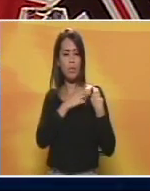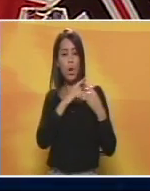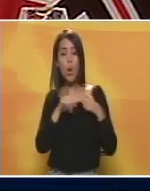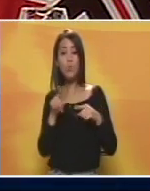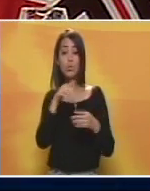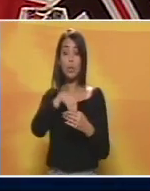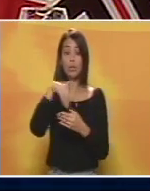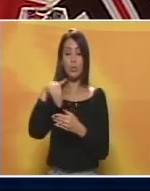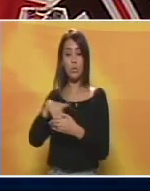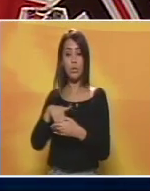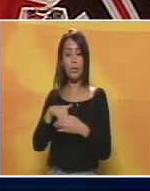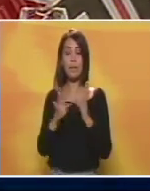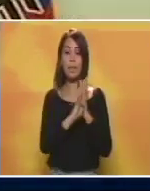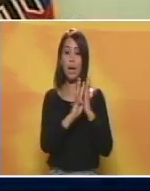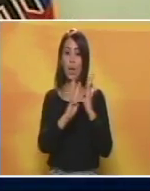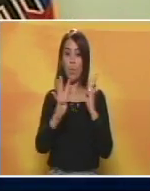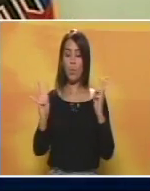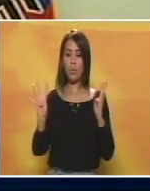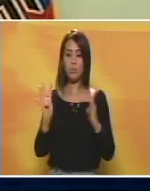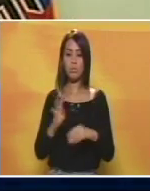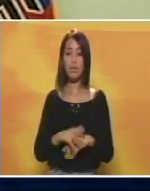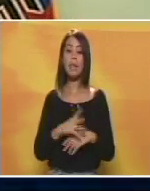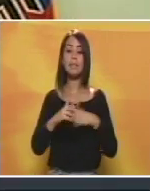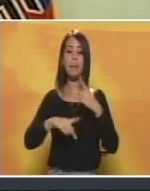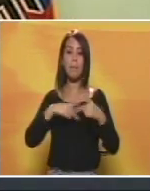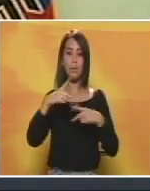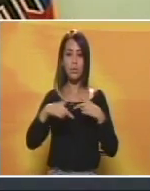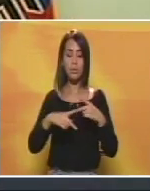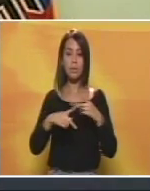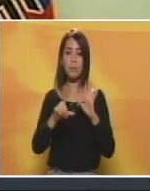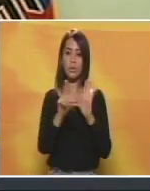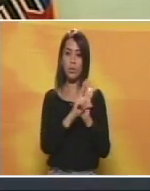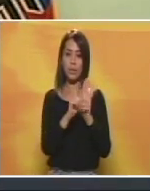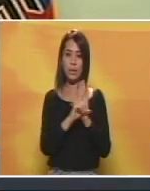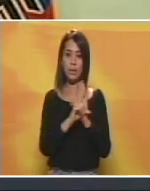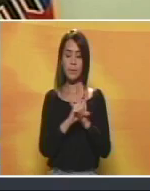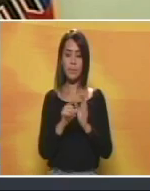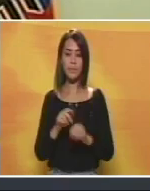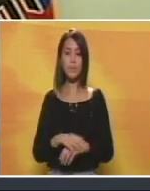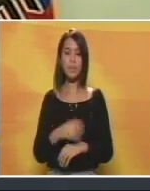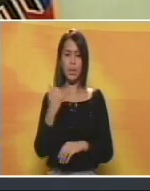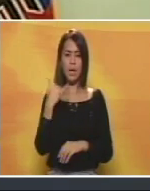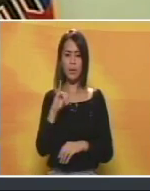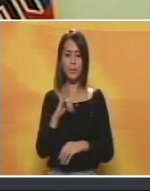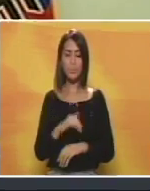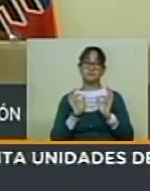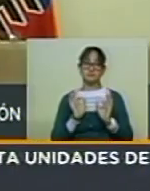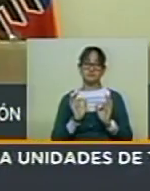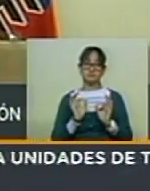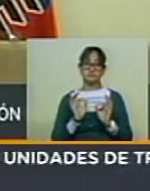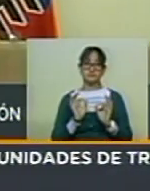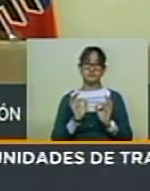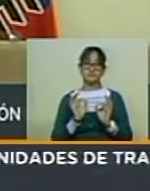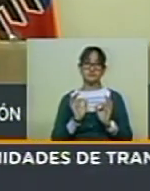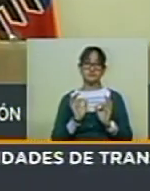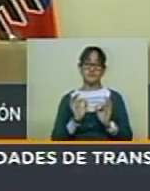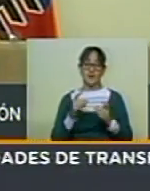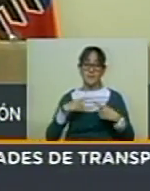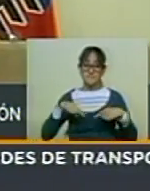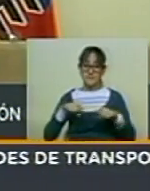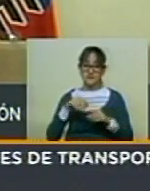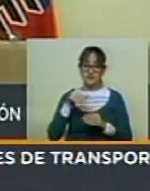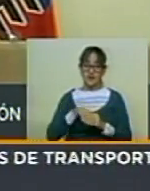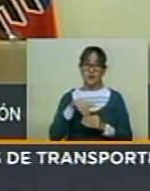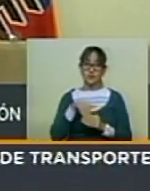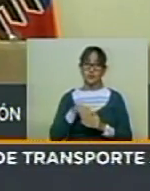en la cola. Ese es el procedimiento legal que tenemos para la constitución de las mesas